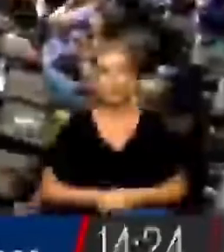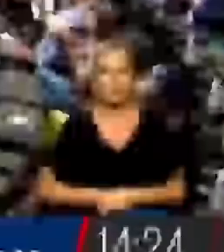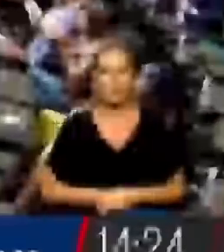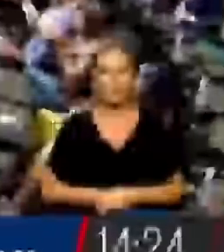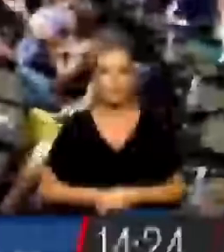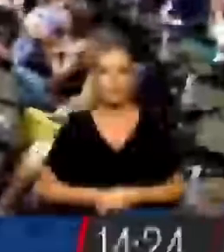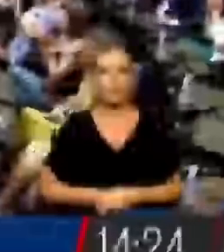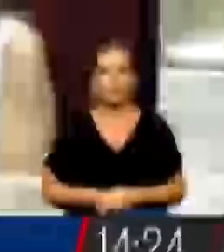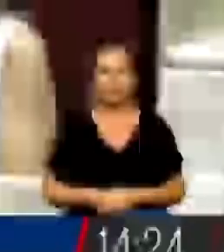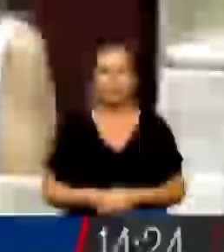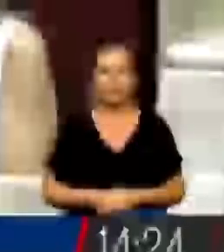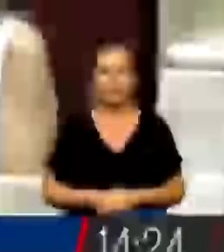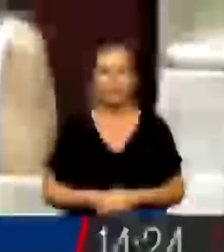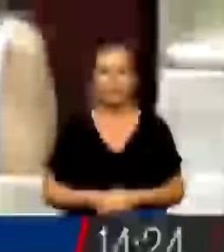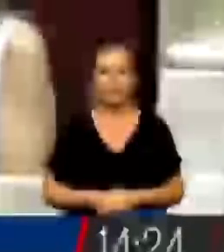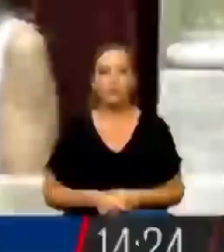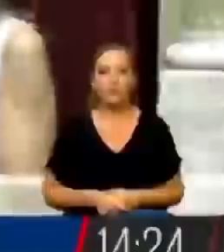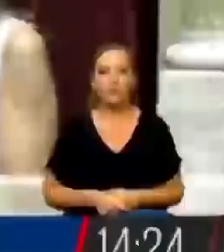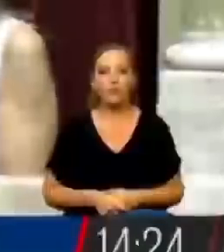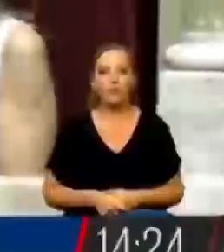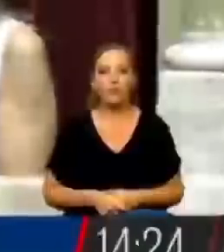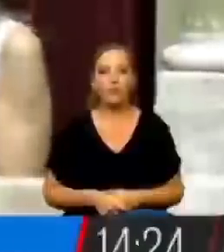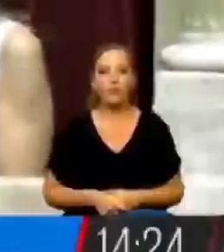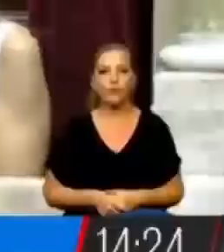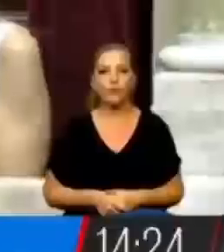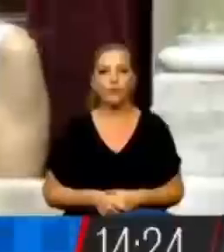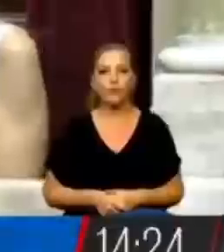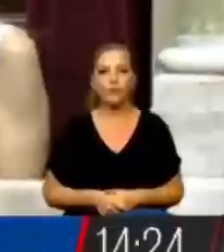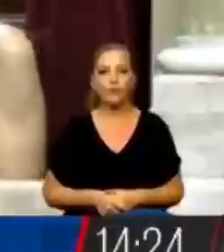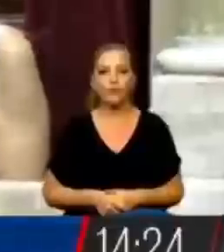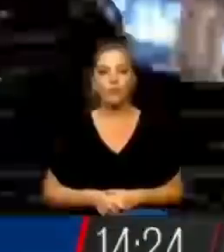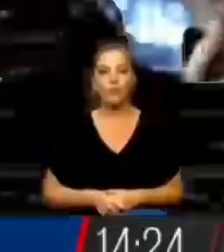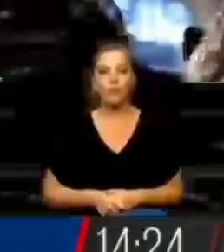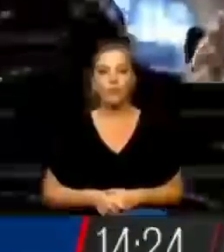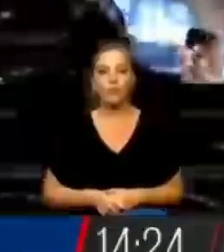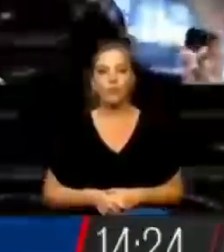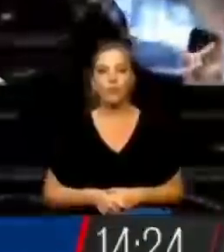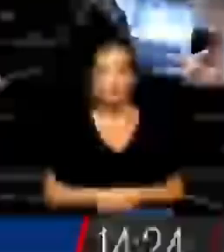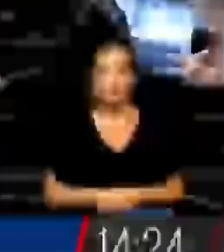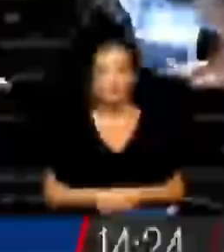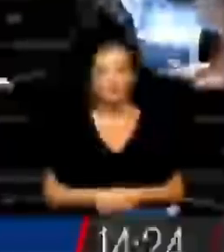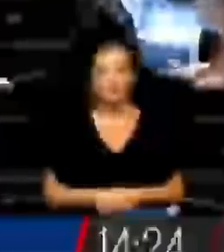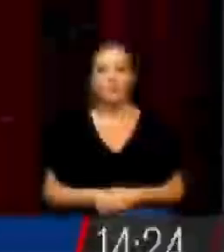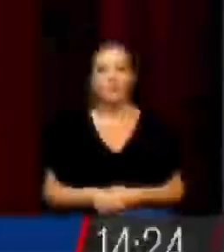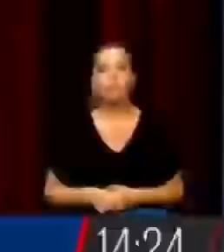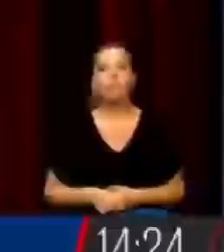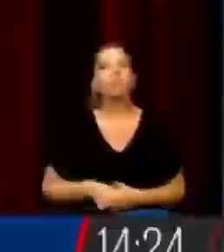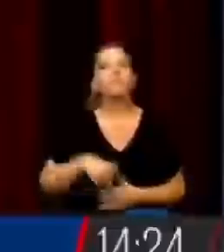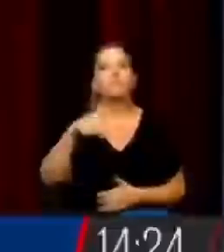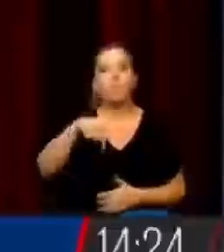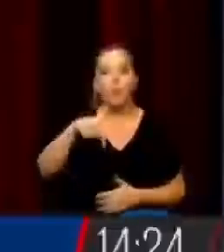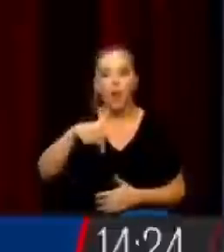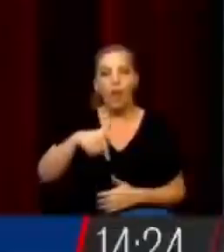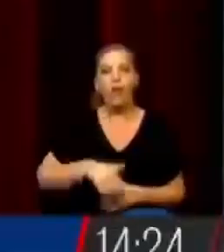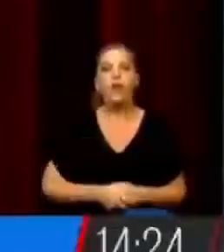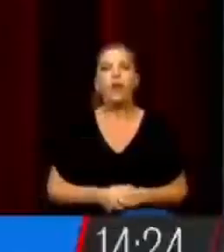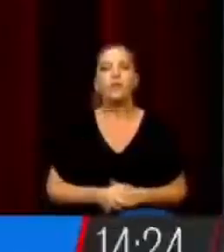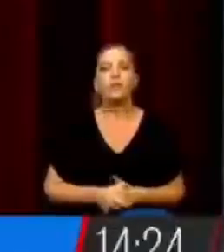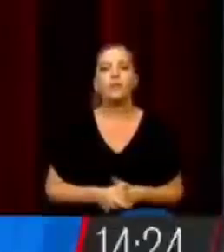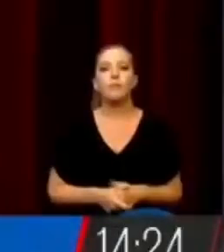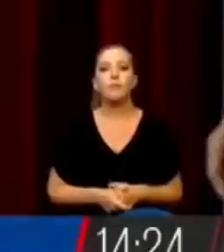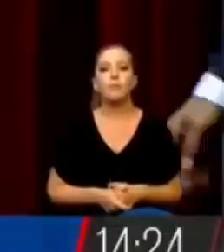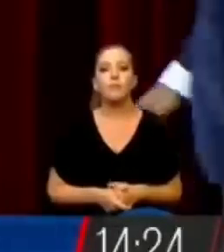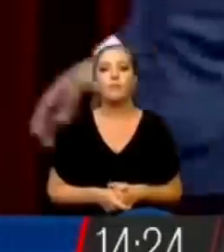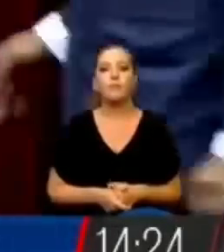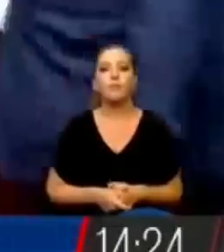Ahí está Sergio Massa en un discurso muy conciliador, ¿no? Si se quiere, está viendo que se